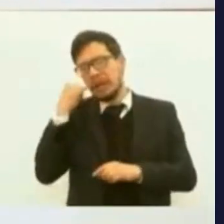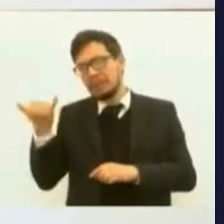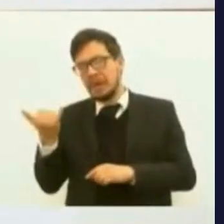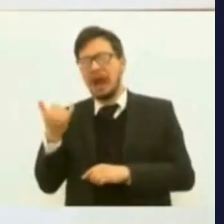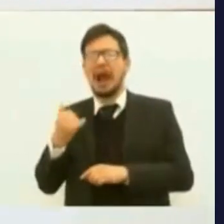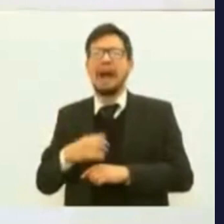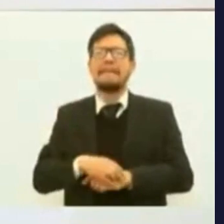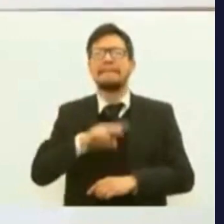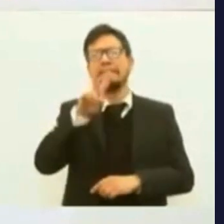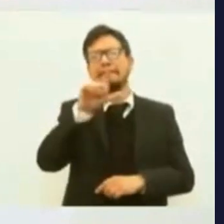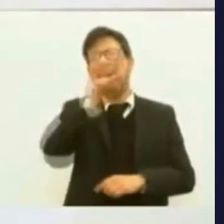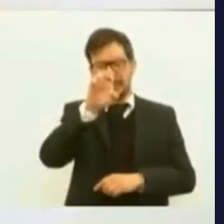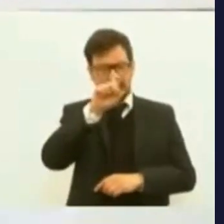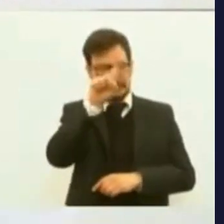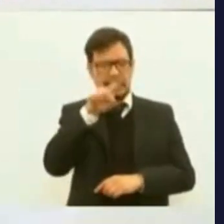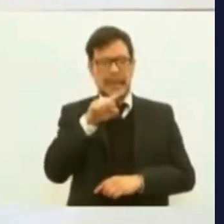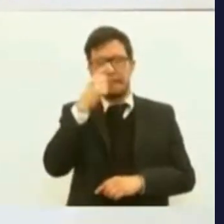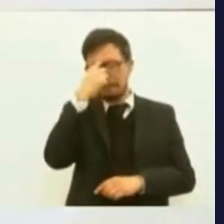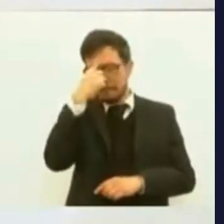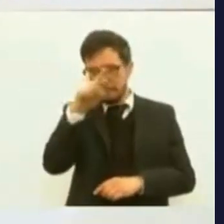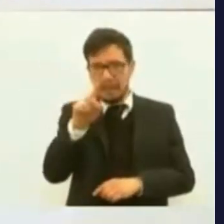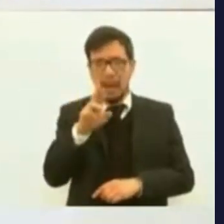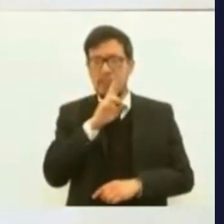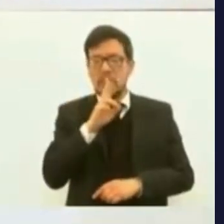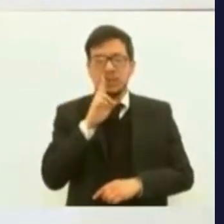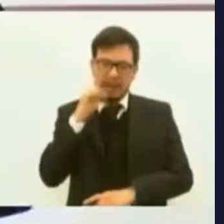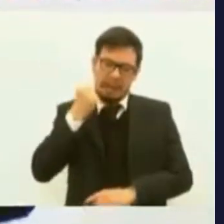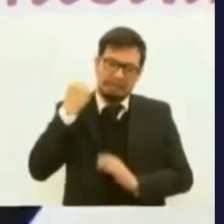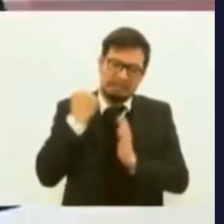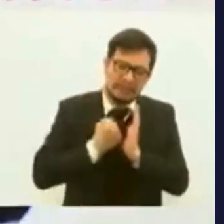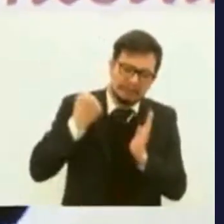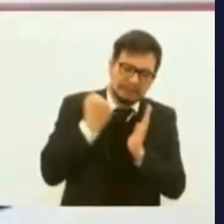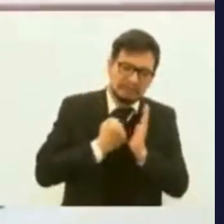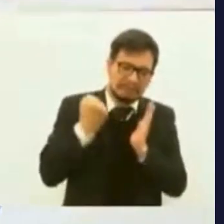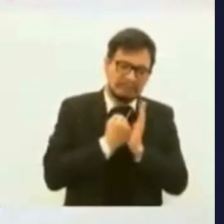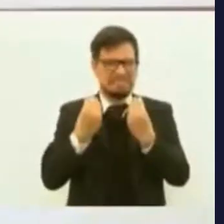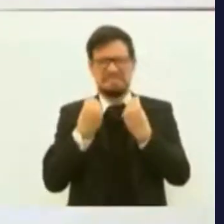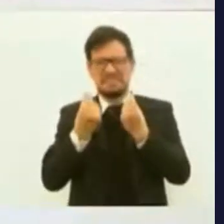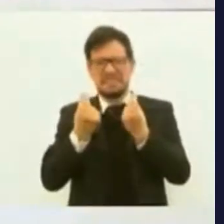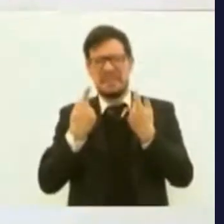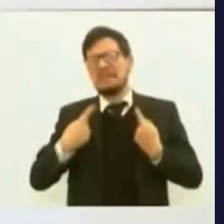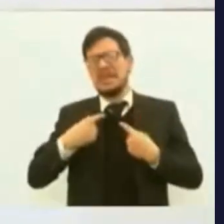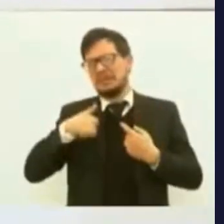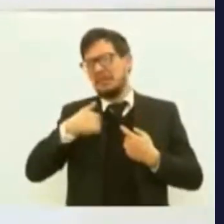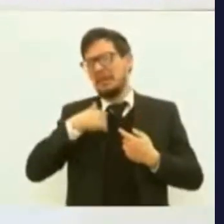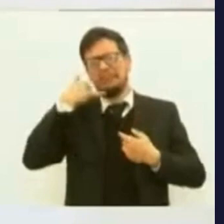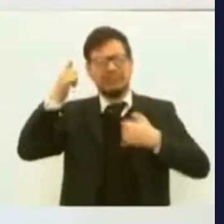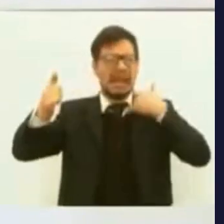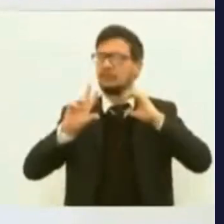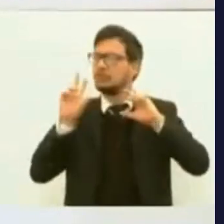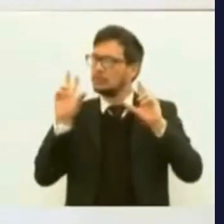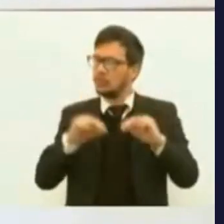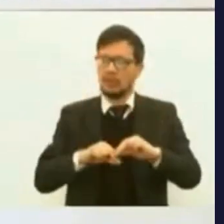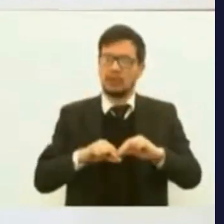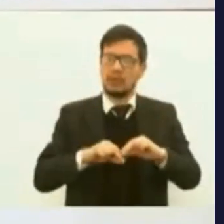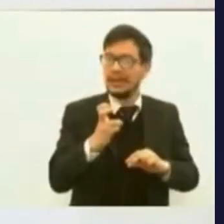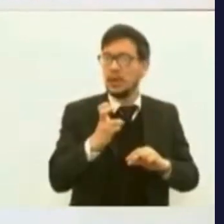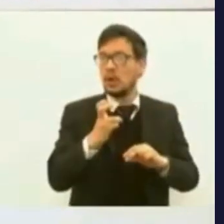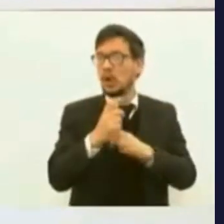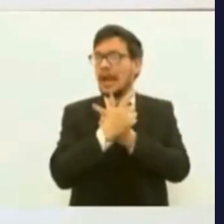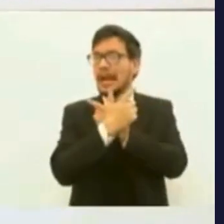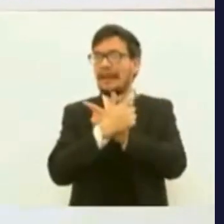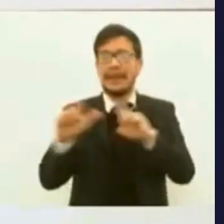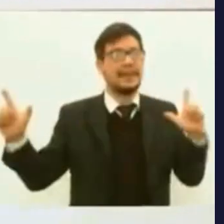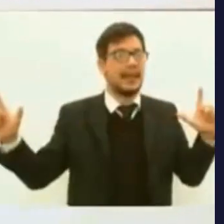que censure a Ciro. Me la pasaría yo hablándole a muchísimos, ¿no? ¡No! ¡Que hay libertad completa!